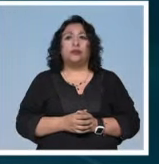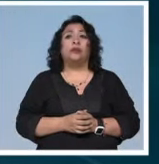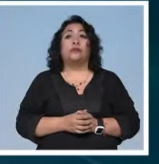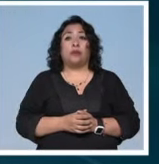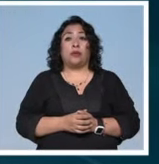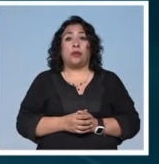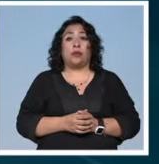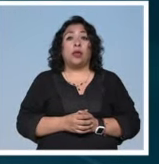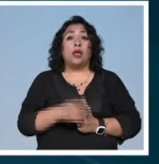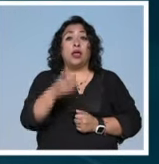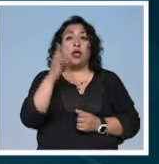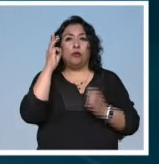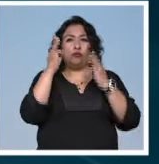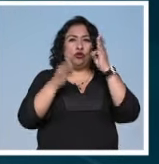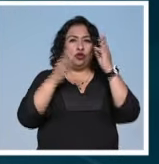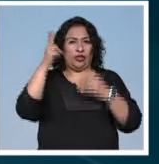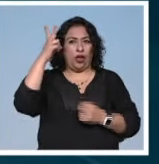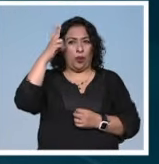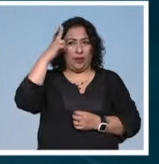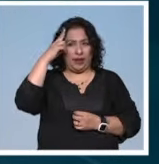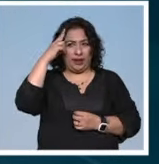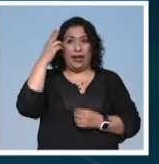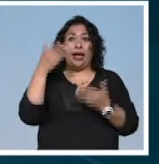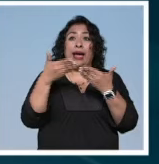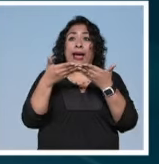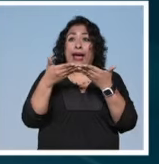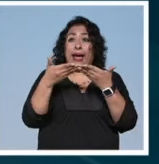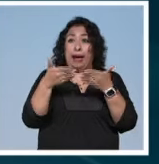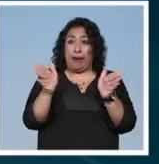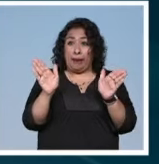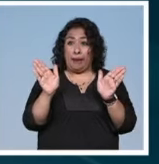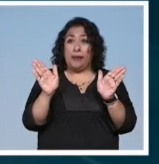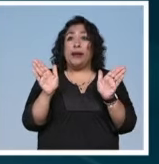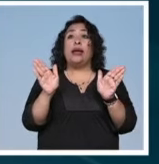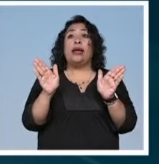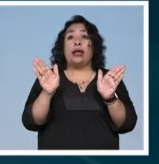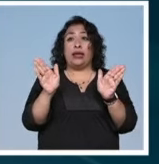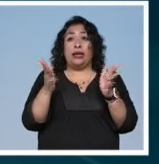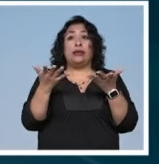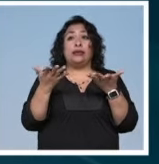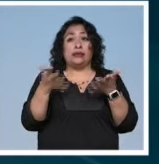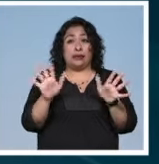El Museo del Palacio de Bellas Artes abrirá ya